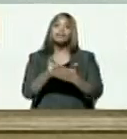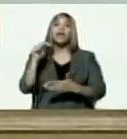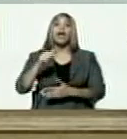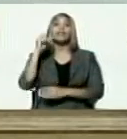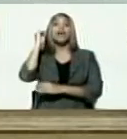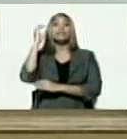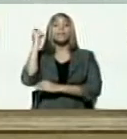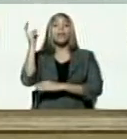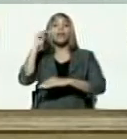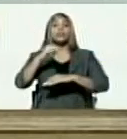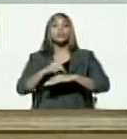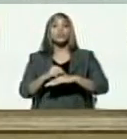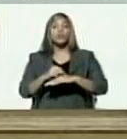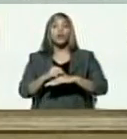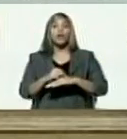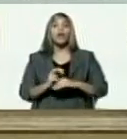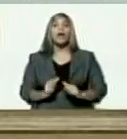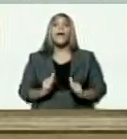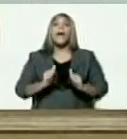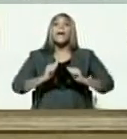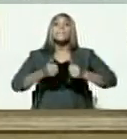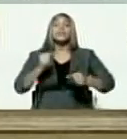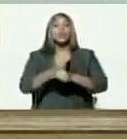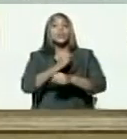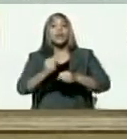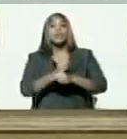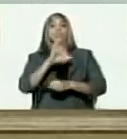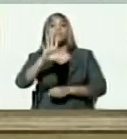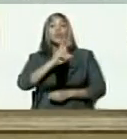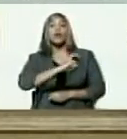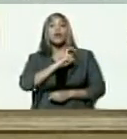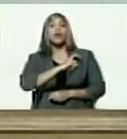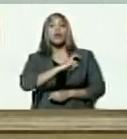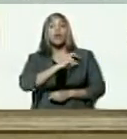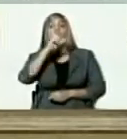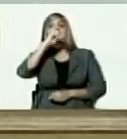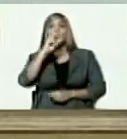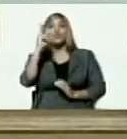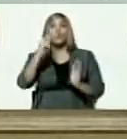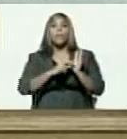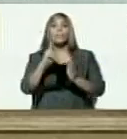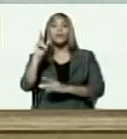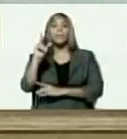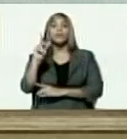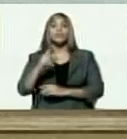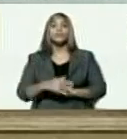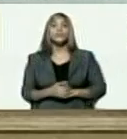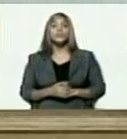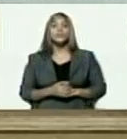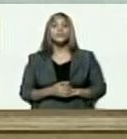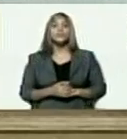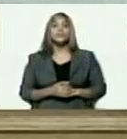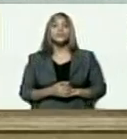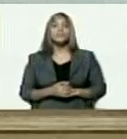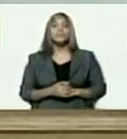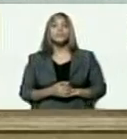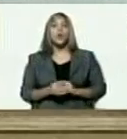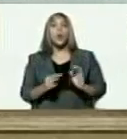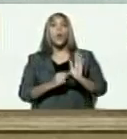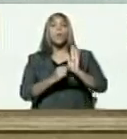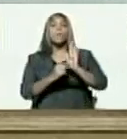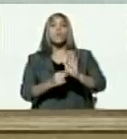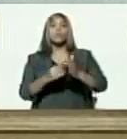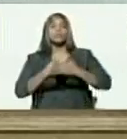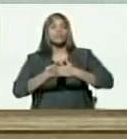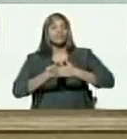Asamblea Nacional instalada el 5 de enero del año 2021, por las muestras de